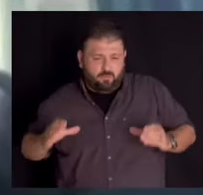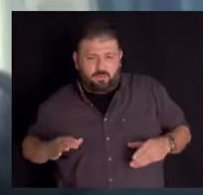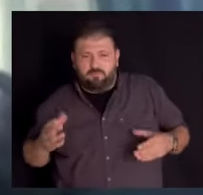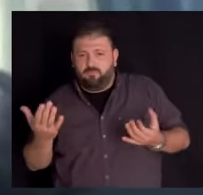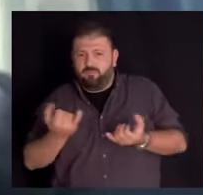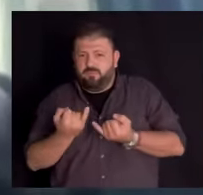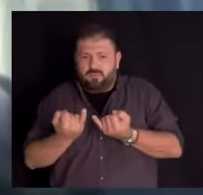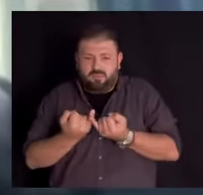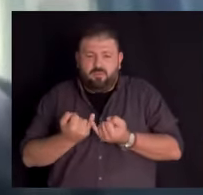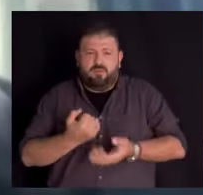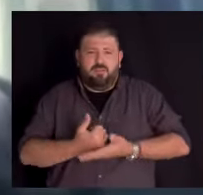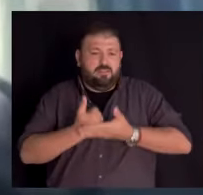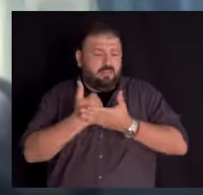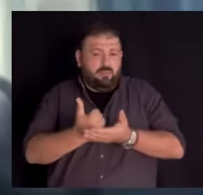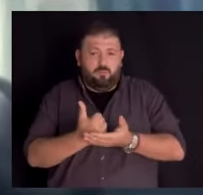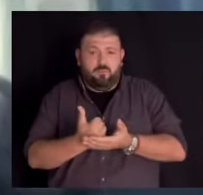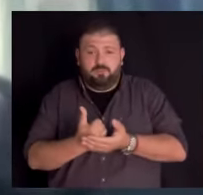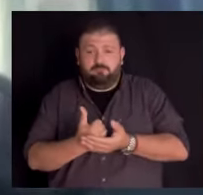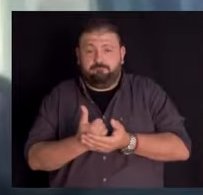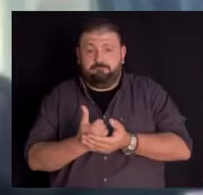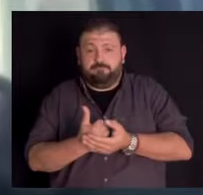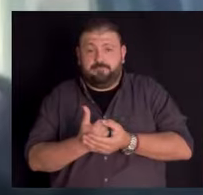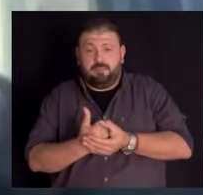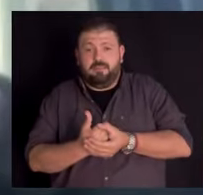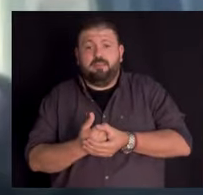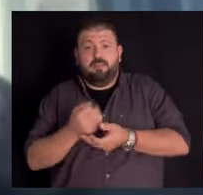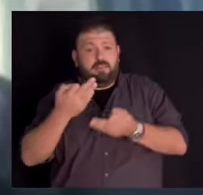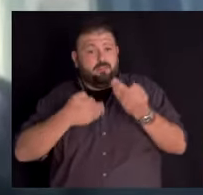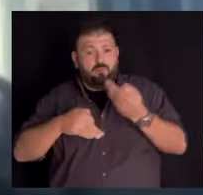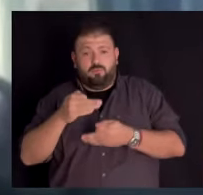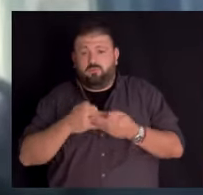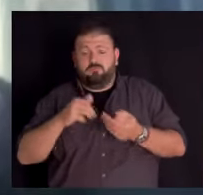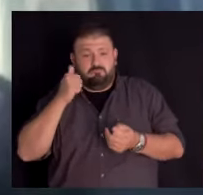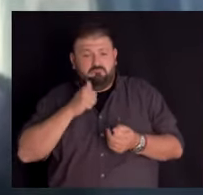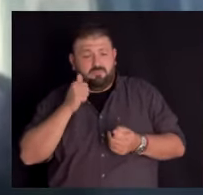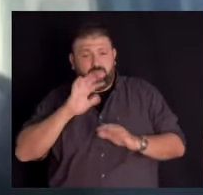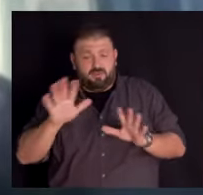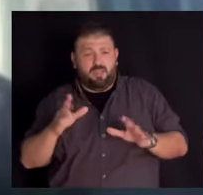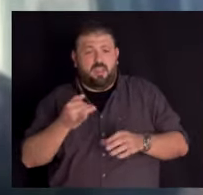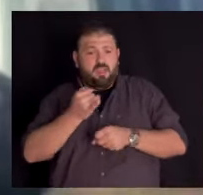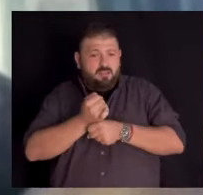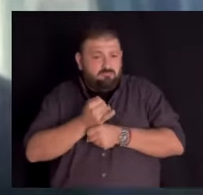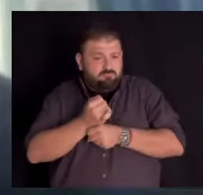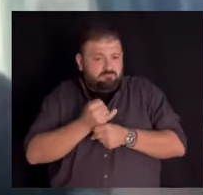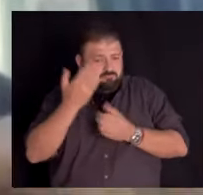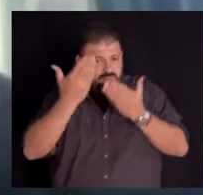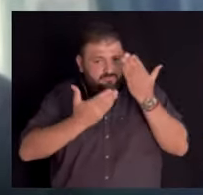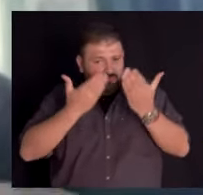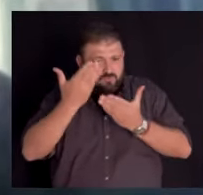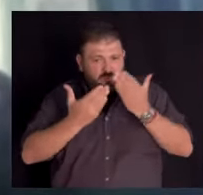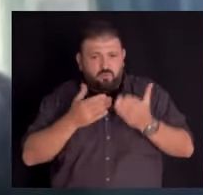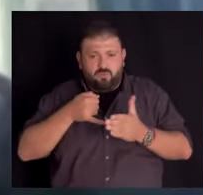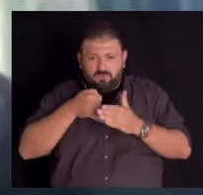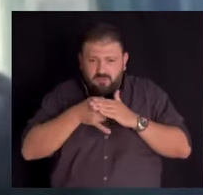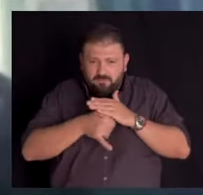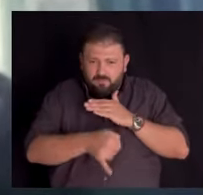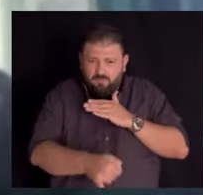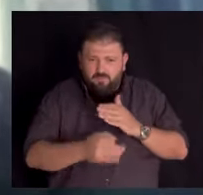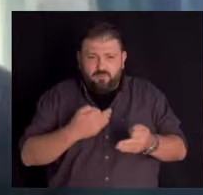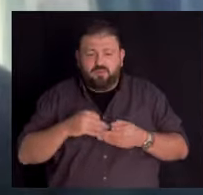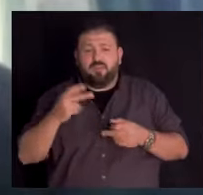efecto antiviral. Hay estudios donde se ha comprobado que las personas que acostumbran normalmente a